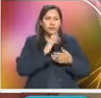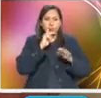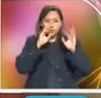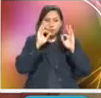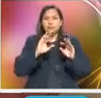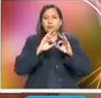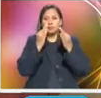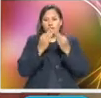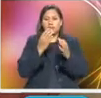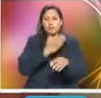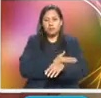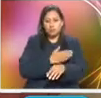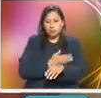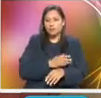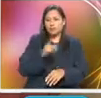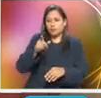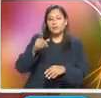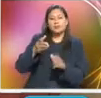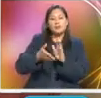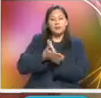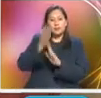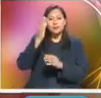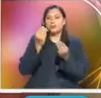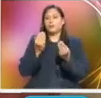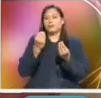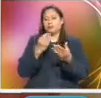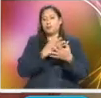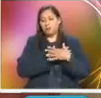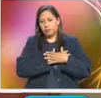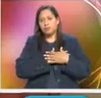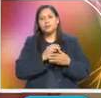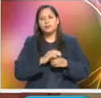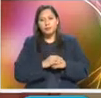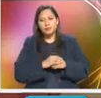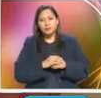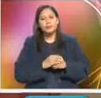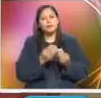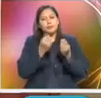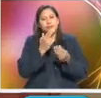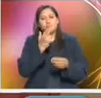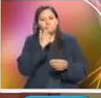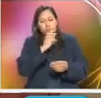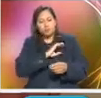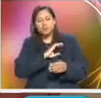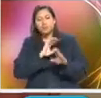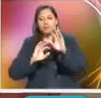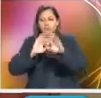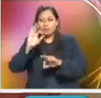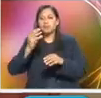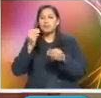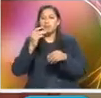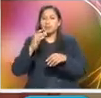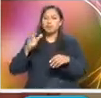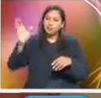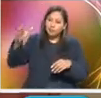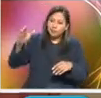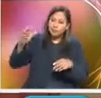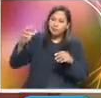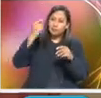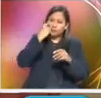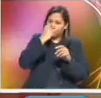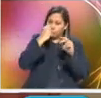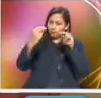de acompañar a alguien que ya se va a ir, ¿no?, con mucho, mucho amor, ¿no?, con mucho apapacho, con mucho contacto físico y contacto